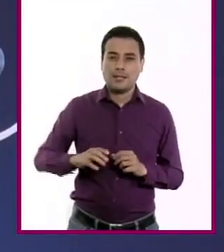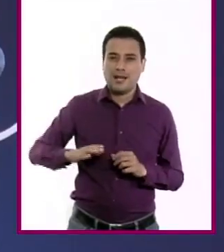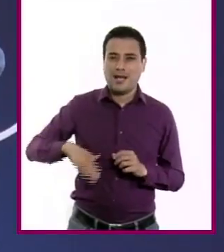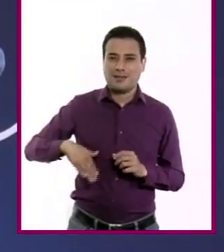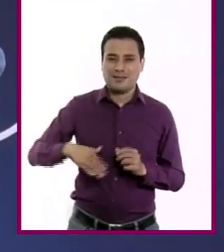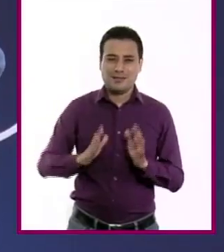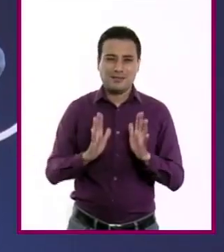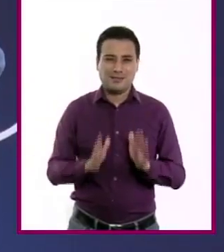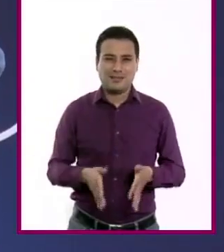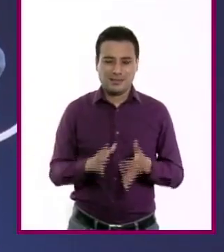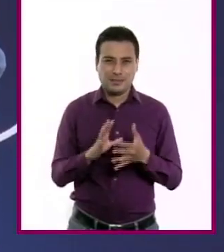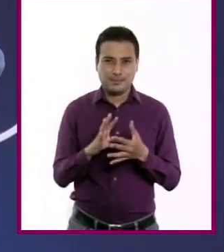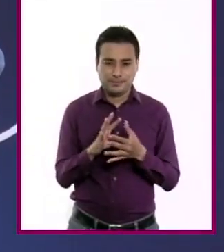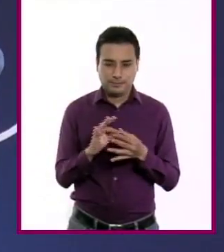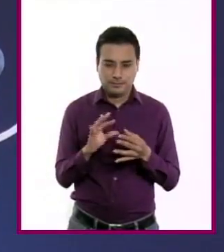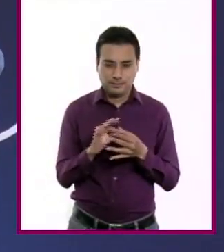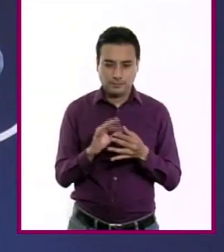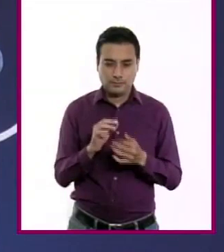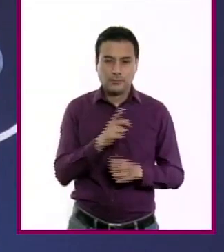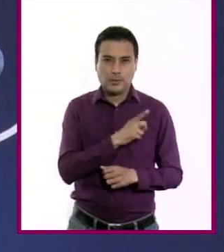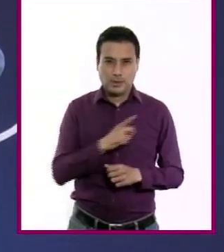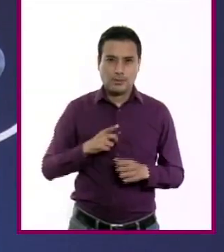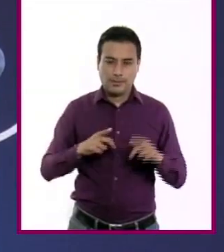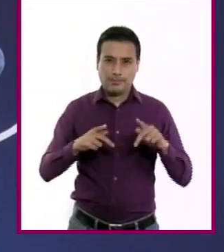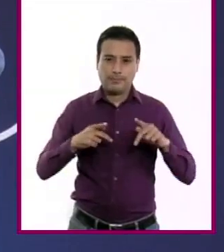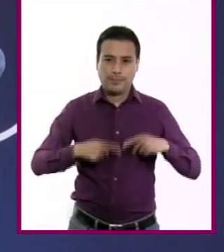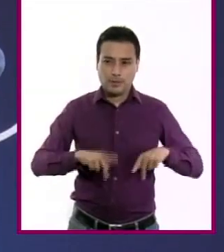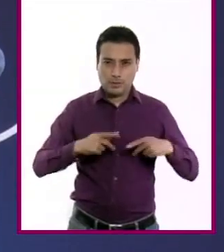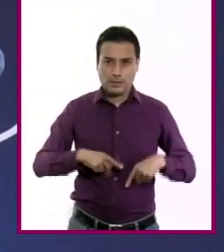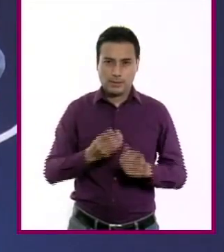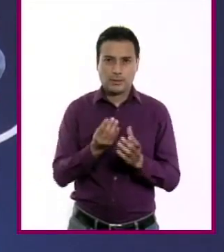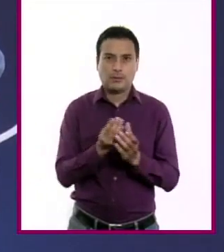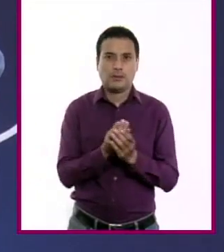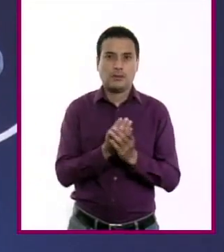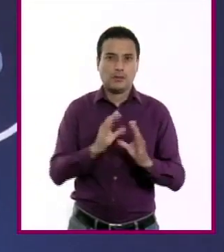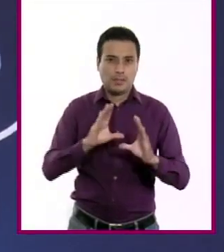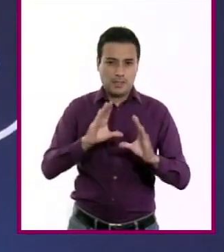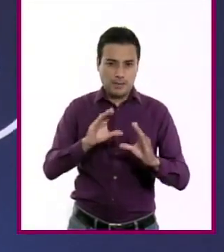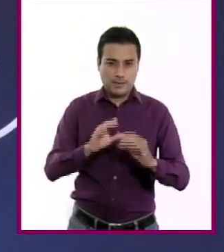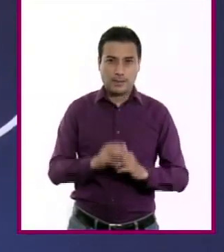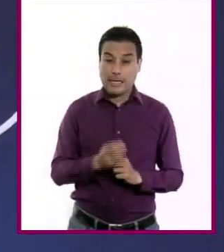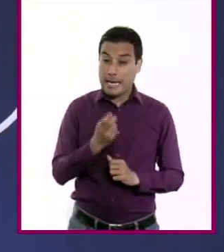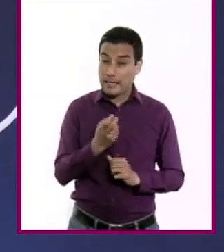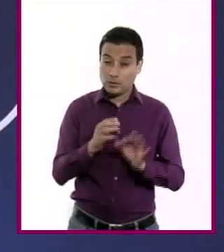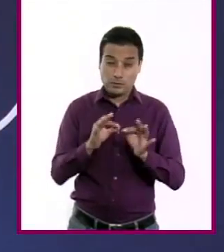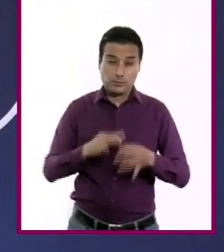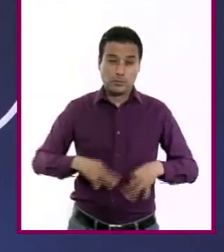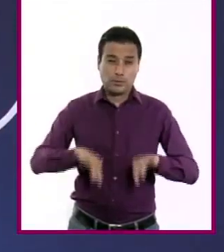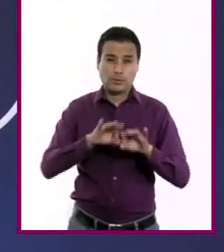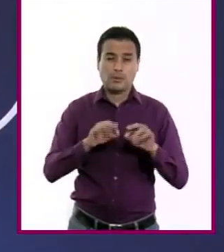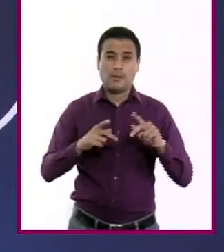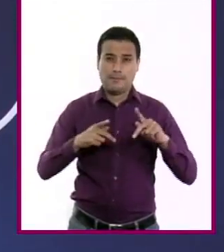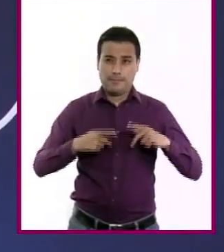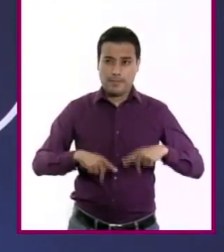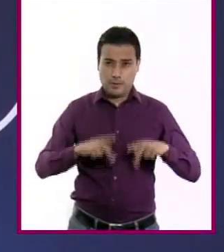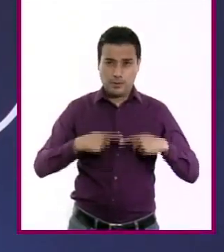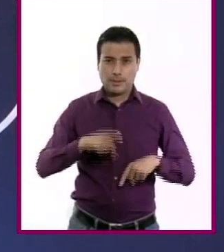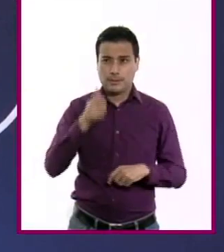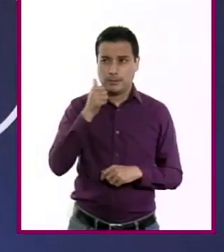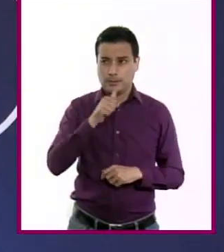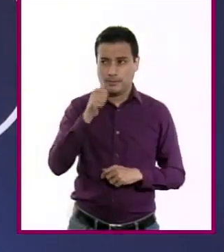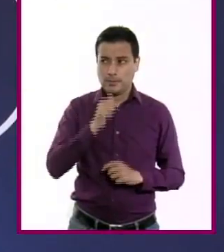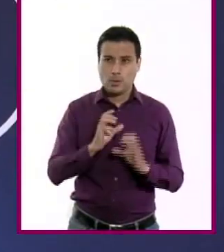en el bloque anterior, fue que capacitar a las personas, porque es el primer factor, el primer filtro siempre va a ser una